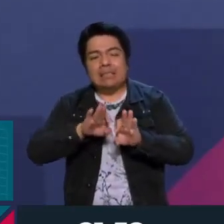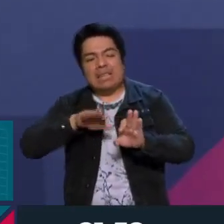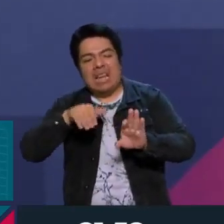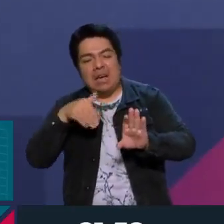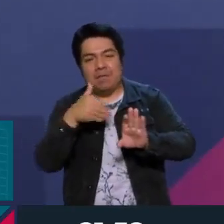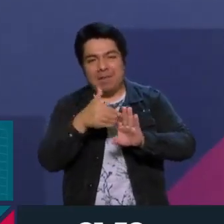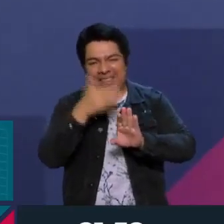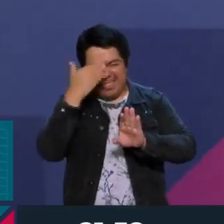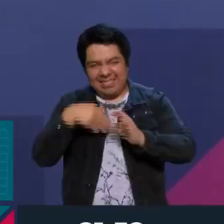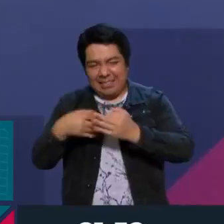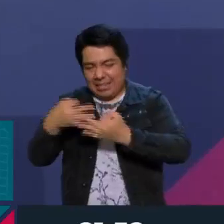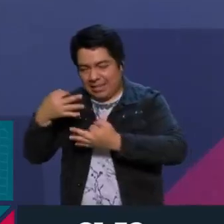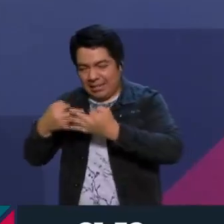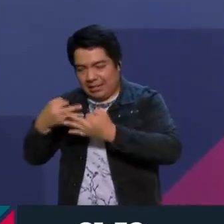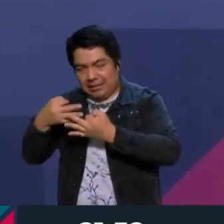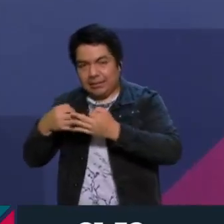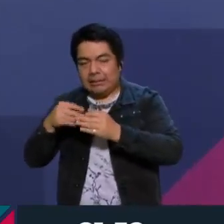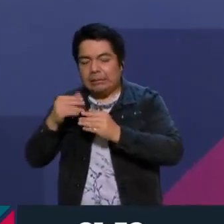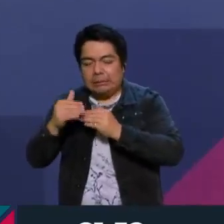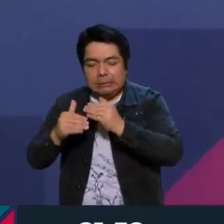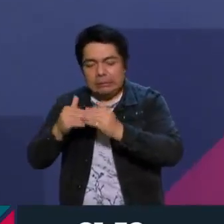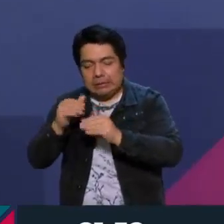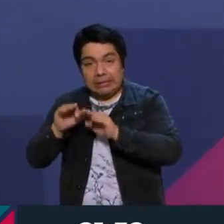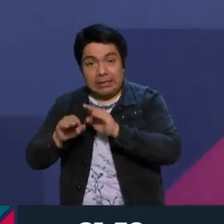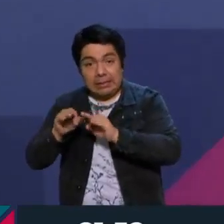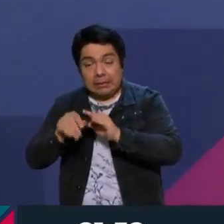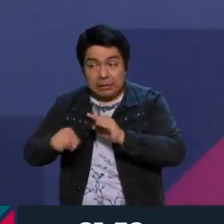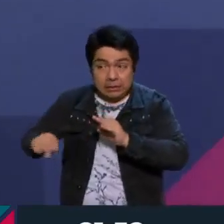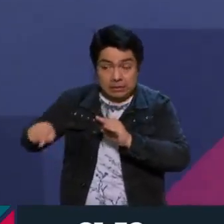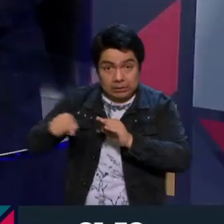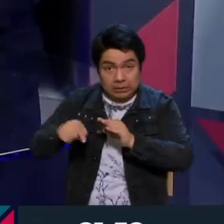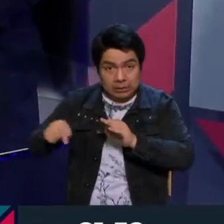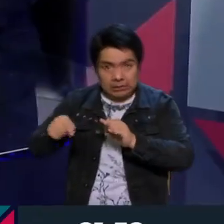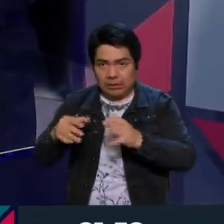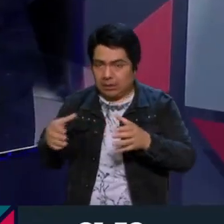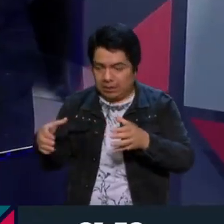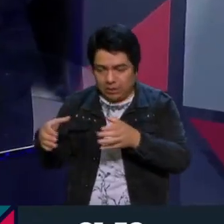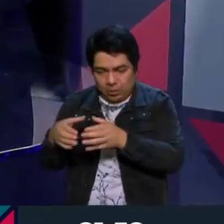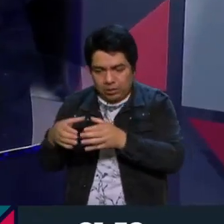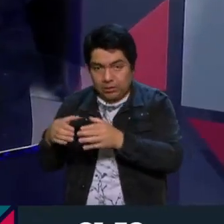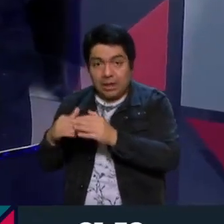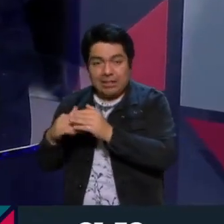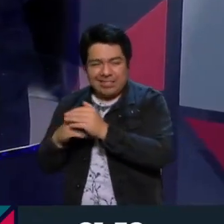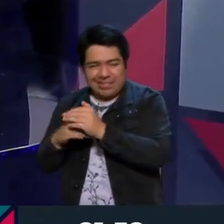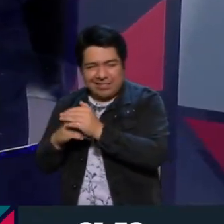judicial, se avanzó en esa ruta y las fuerzas internas, ¿no?, oscuras e